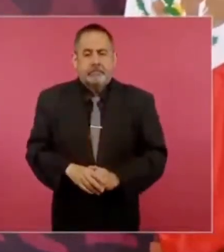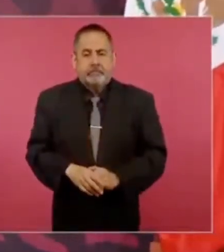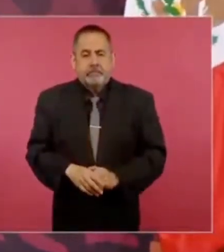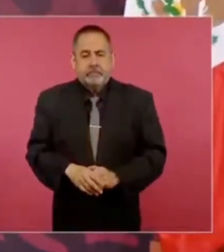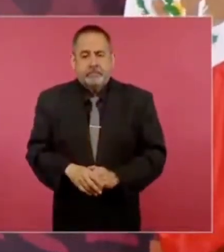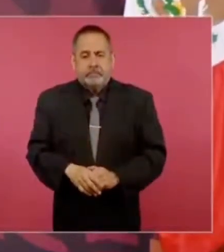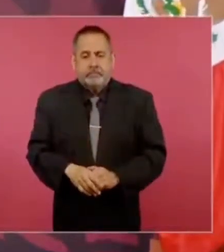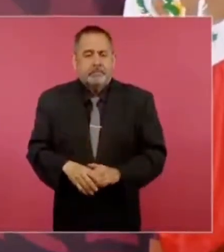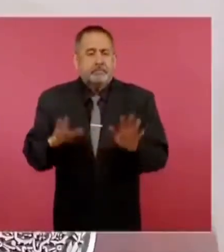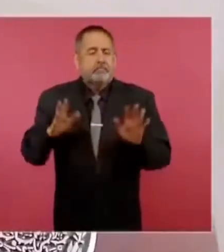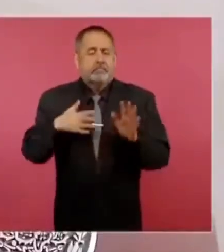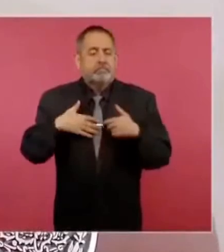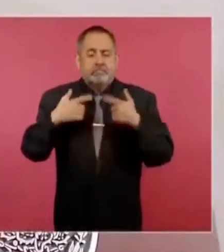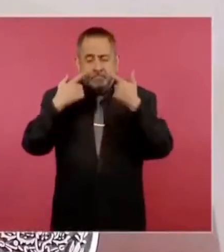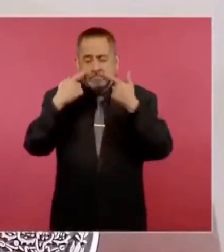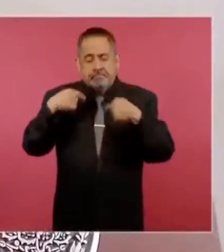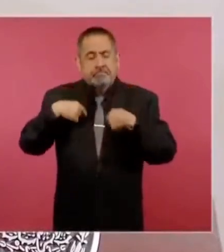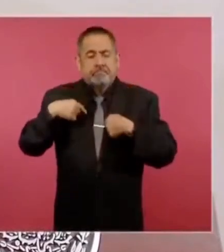no me va a tocar a mí